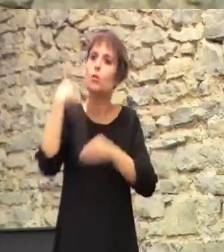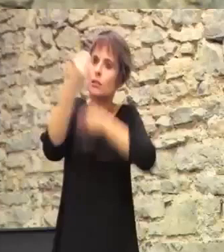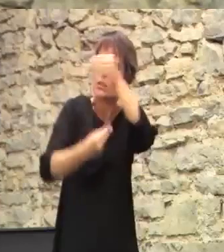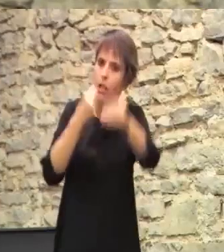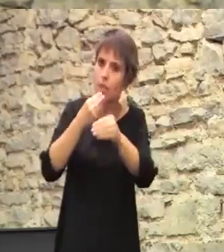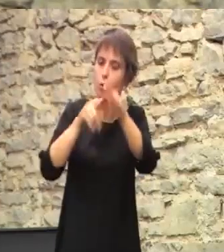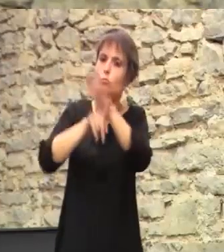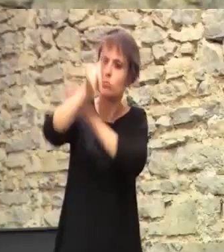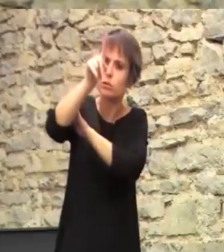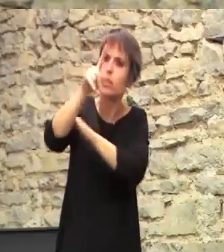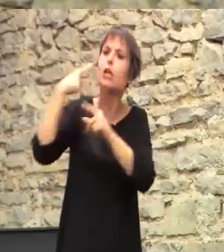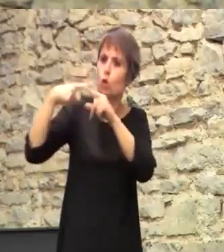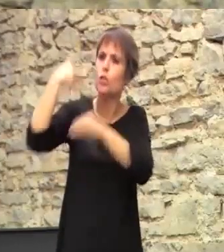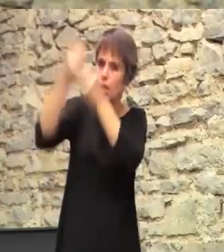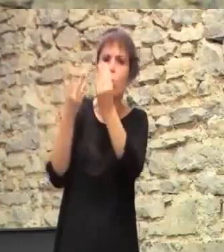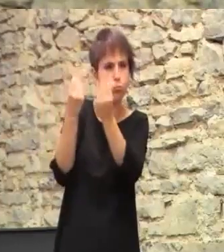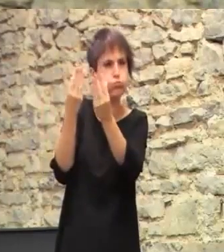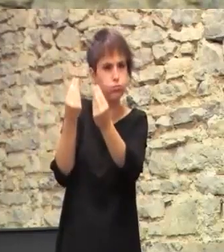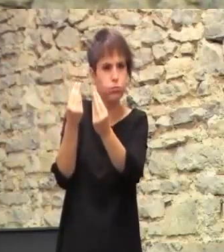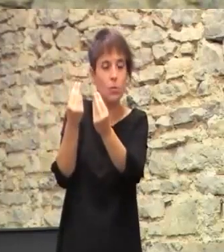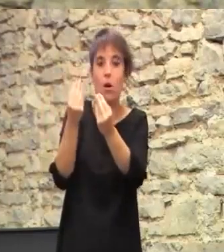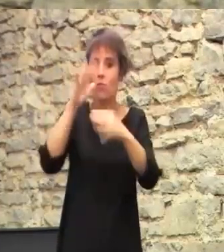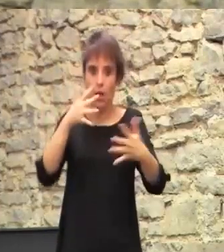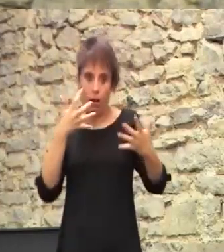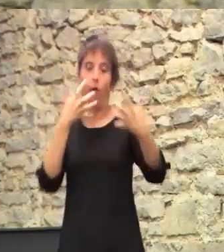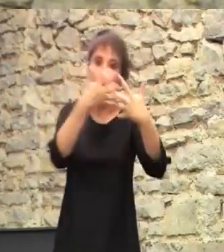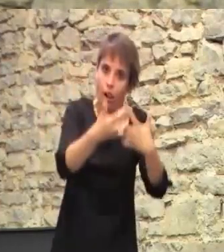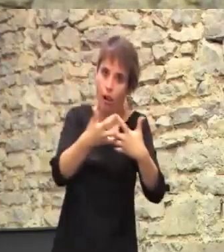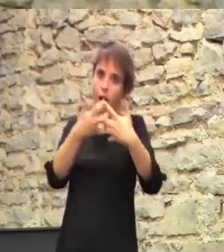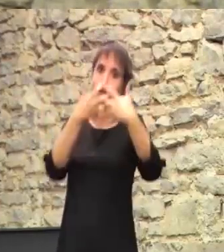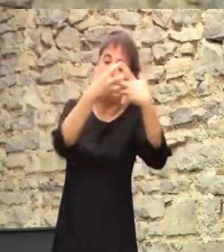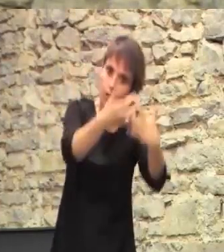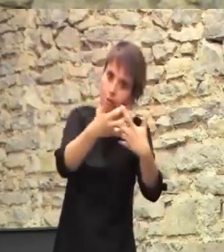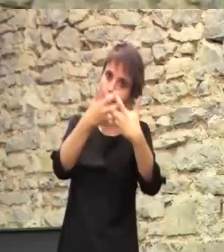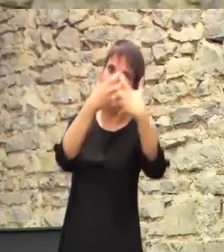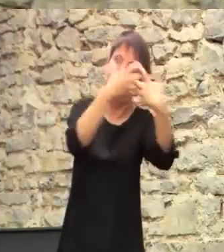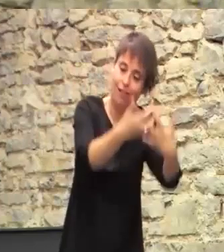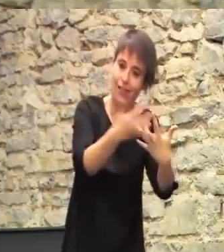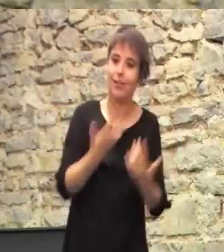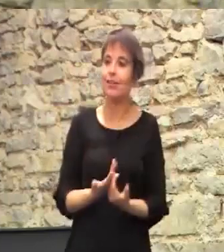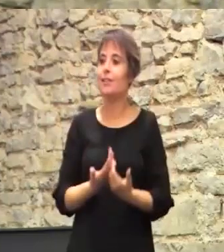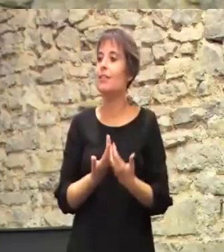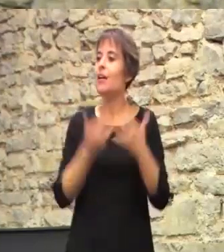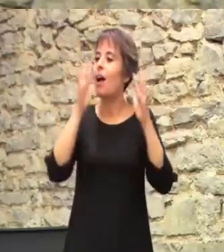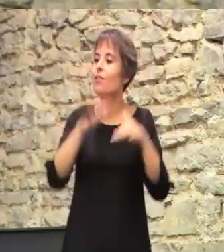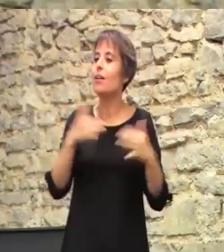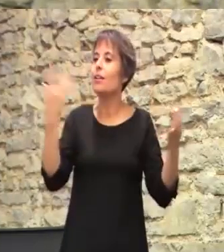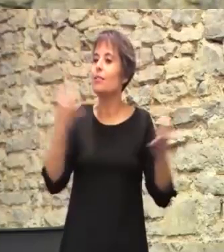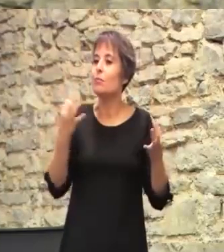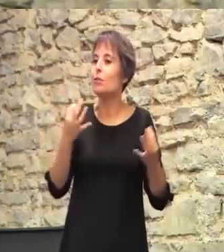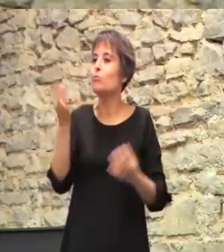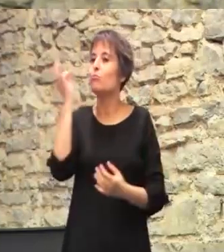y hacemos mucho pero claro todo a contracorriente entonces qué pasó las mujeres